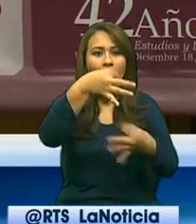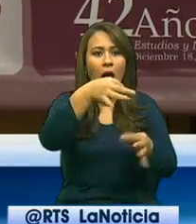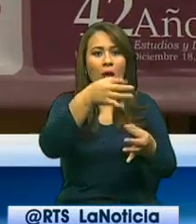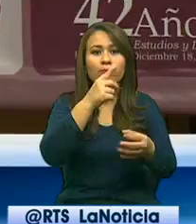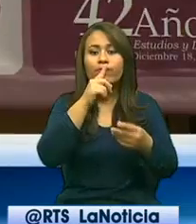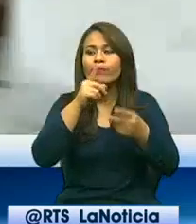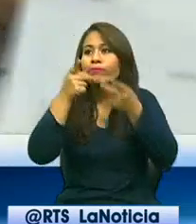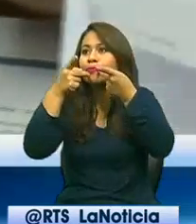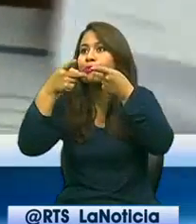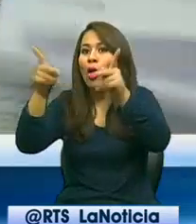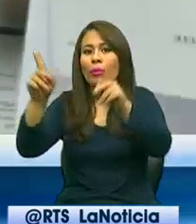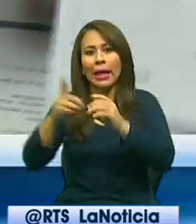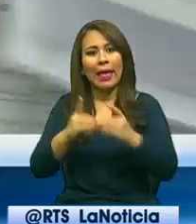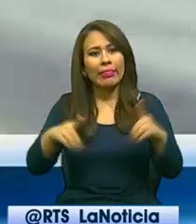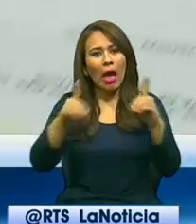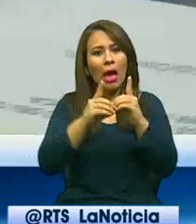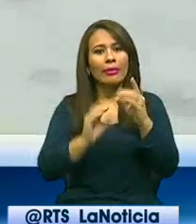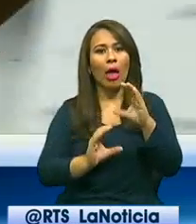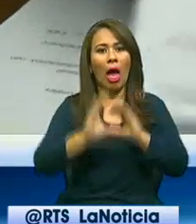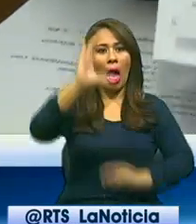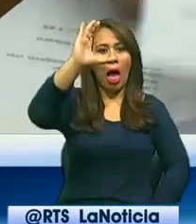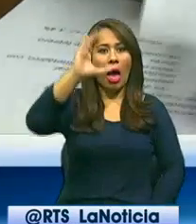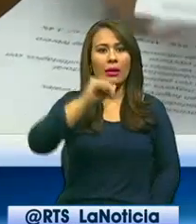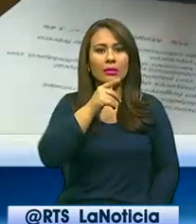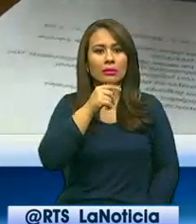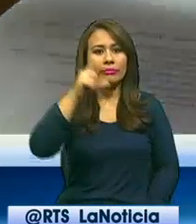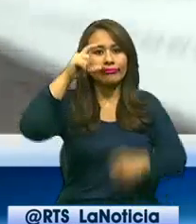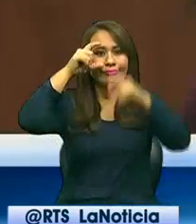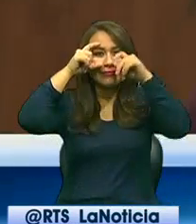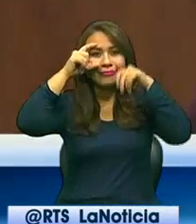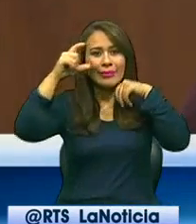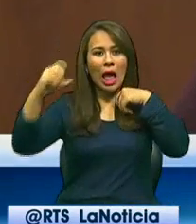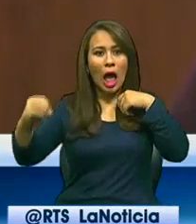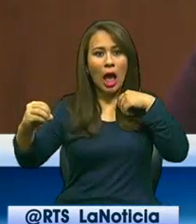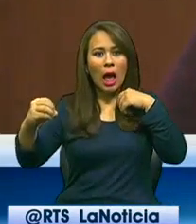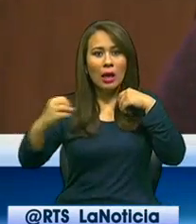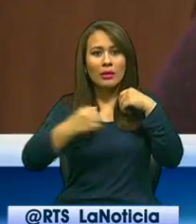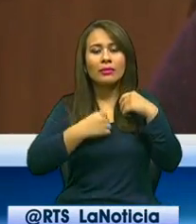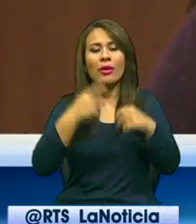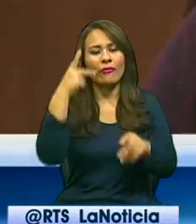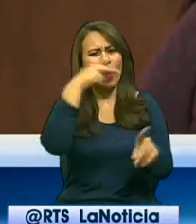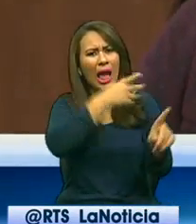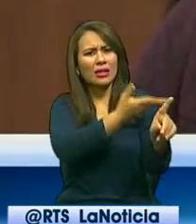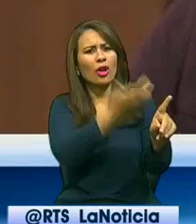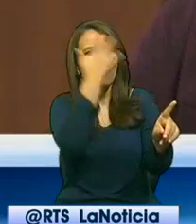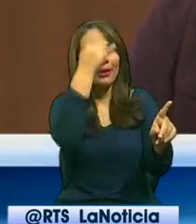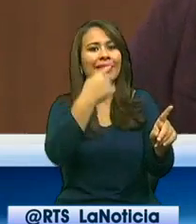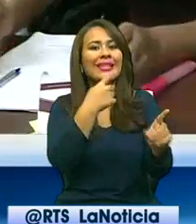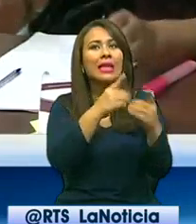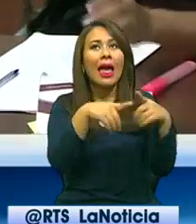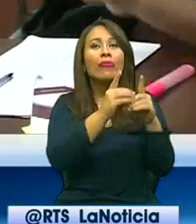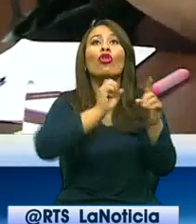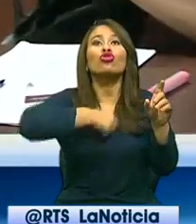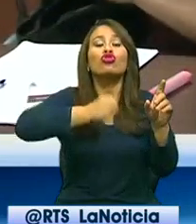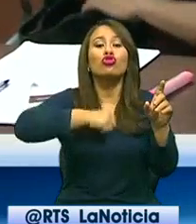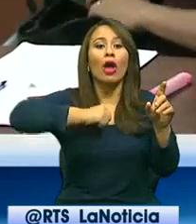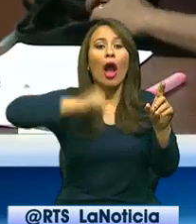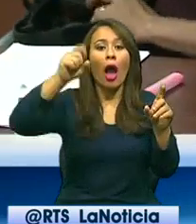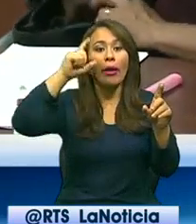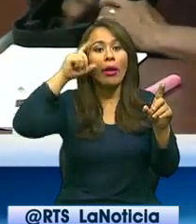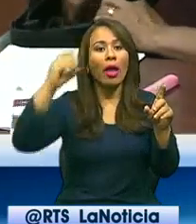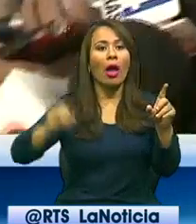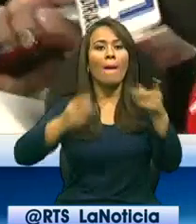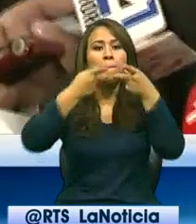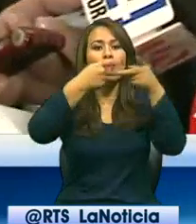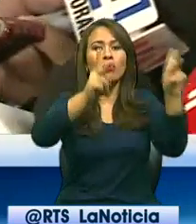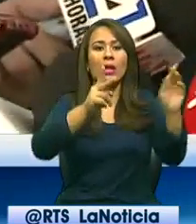habría favorecido en las encuestas al candidato Guillermo Lasso. La fiscal Cecilia Garzón, quien sustenta la causa, no quiso dar mayores